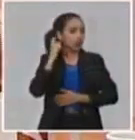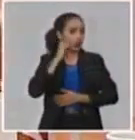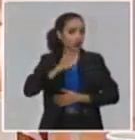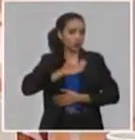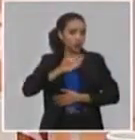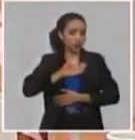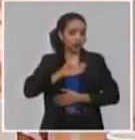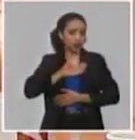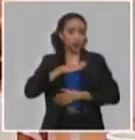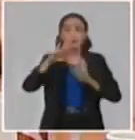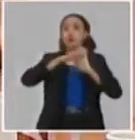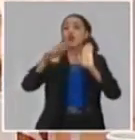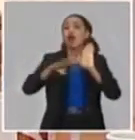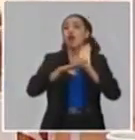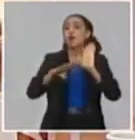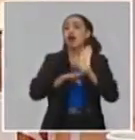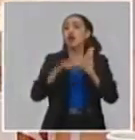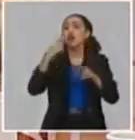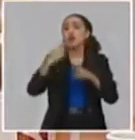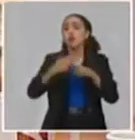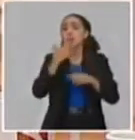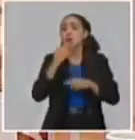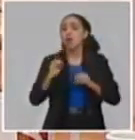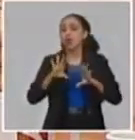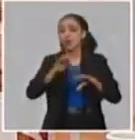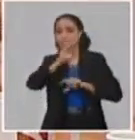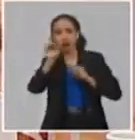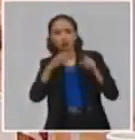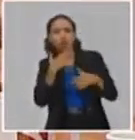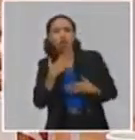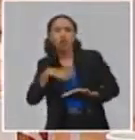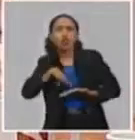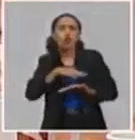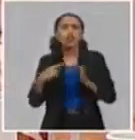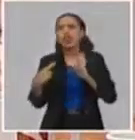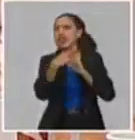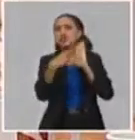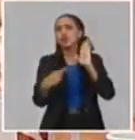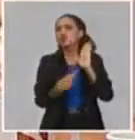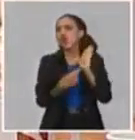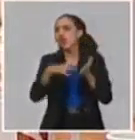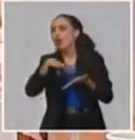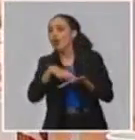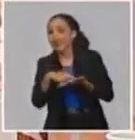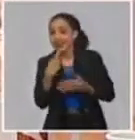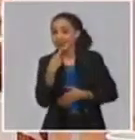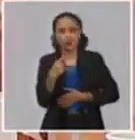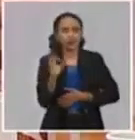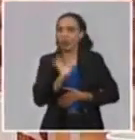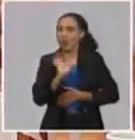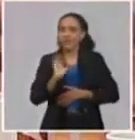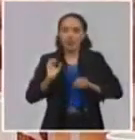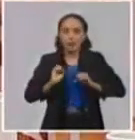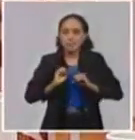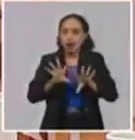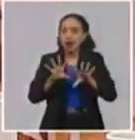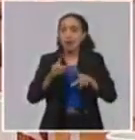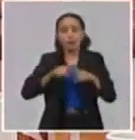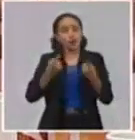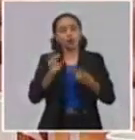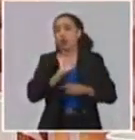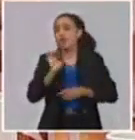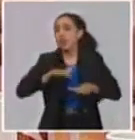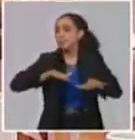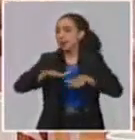y una de las preguntas le dijeron, bueno, ¿dónde está la dichosa resolución esa? Bueno, no se ha publicado, no se ha publicado no porque esté lista,